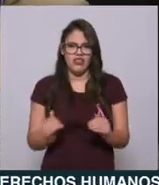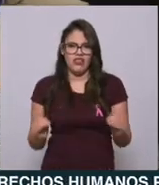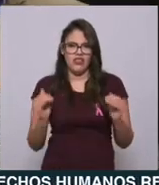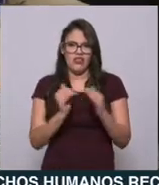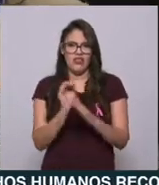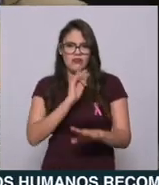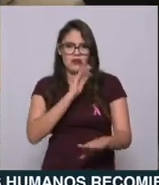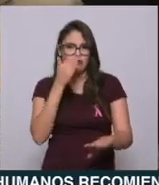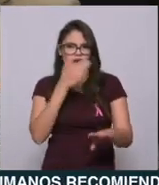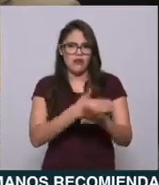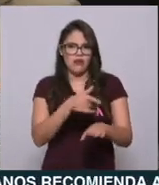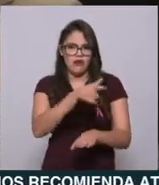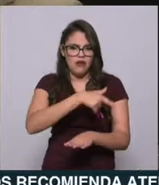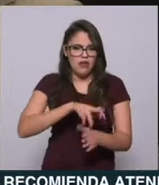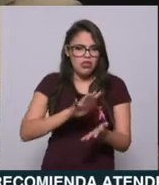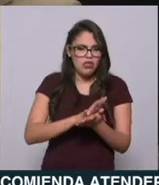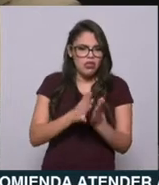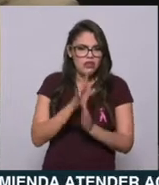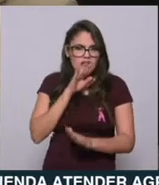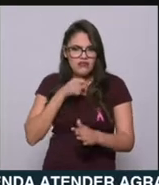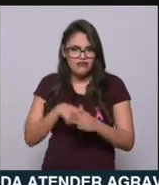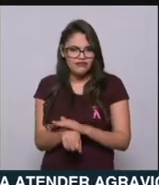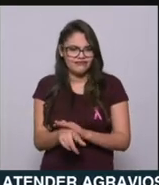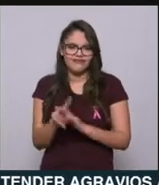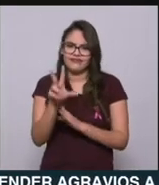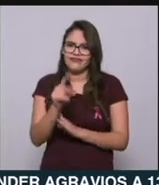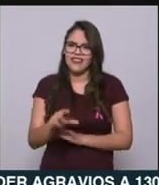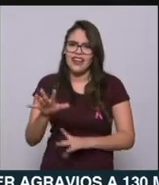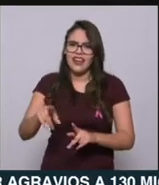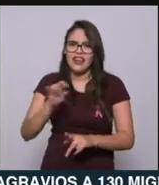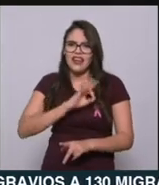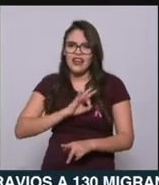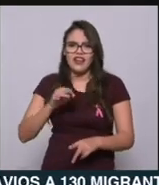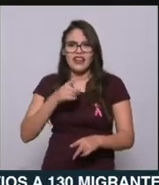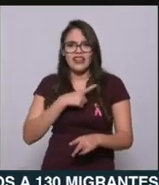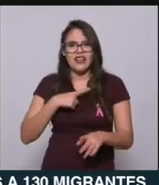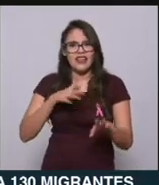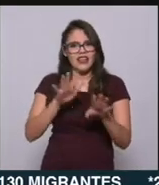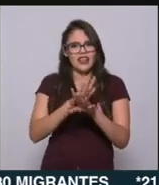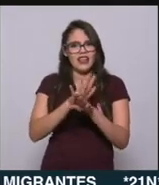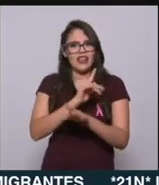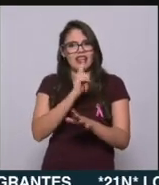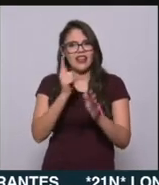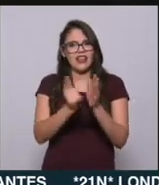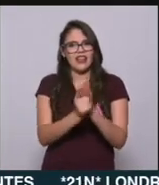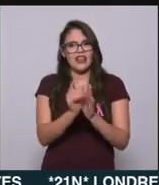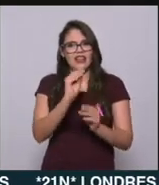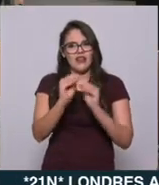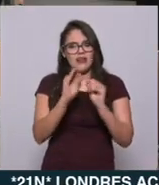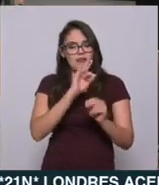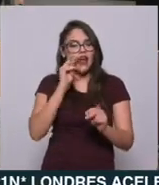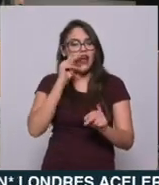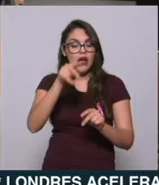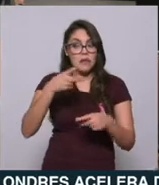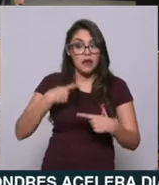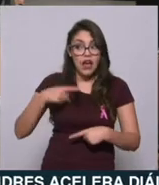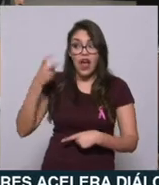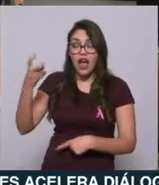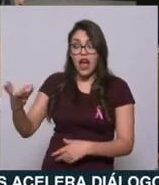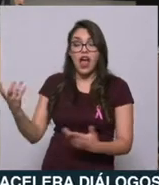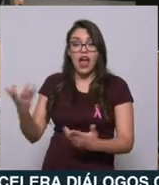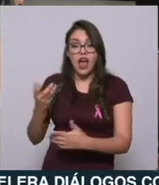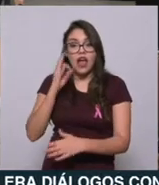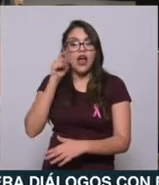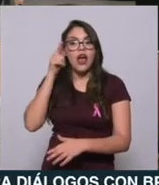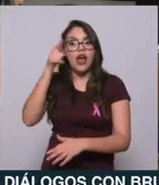de delincuencia organizada. Dijo que para combatir los delitos fiscales es necesario modificar la ley hacendaria para poder localizar a quienes cometen este delito